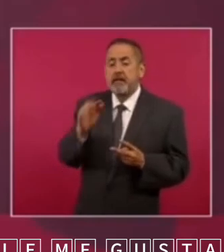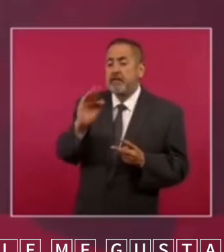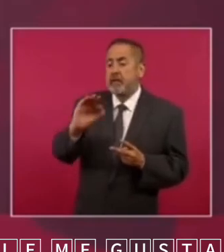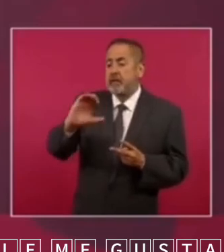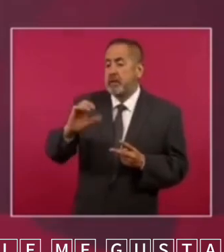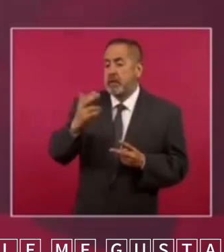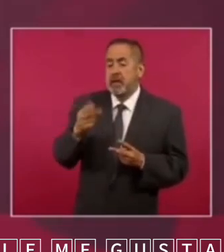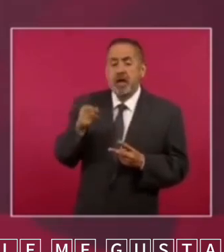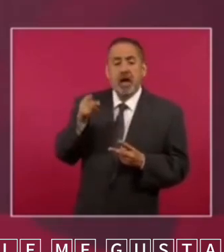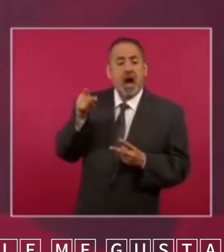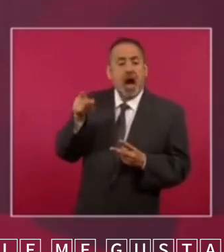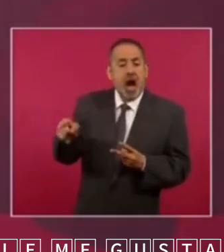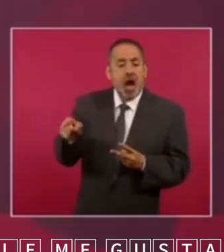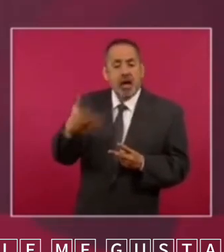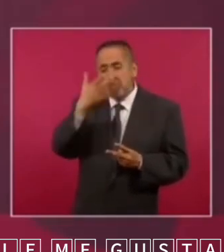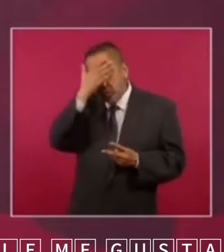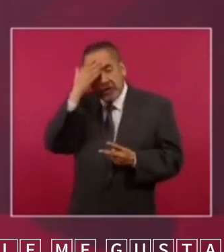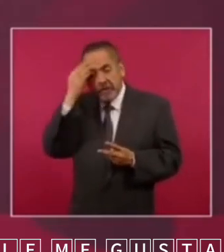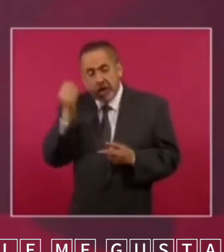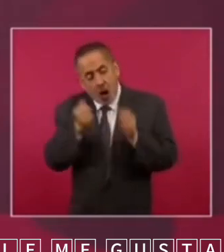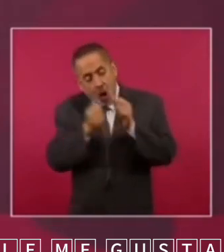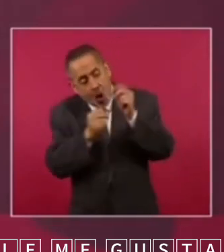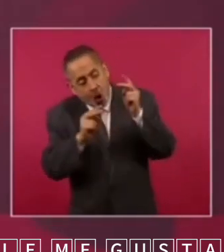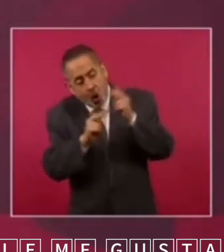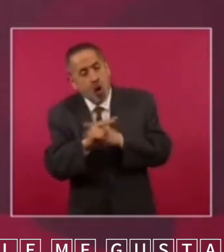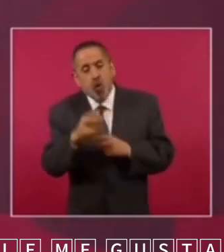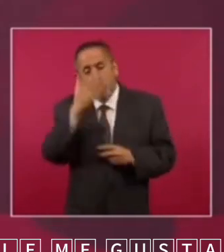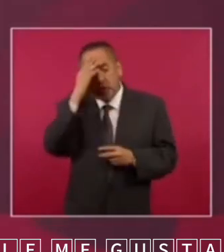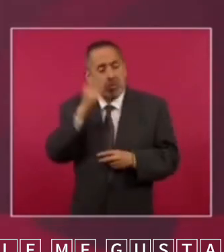pero Calderón no sabía.